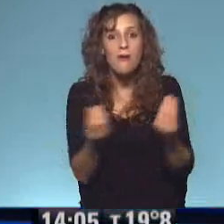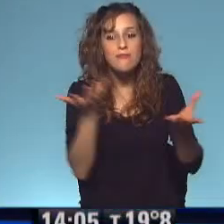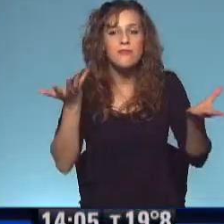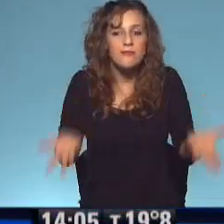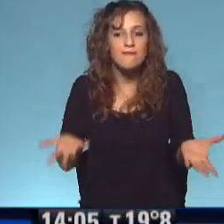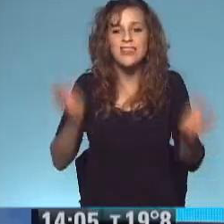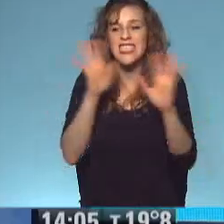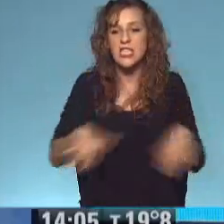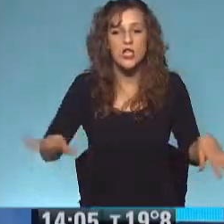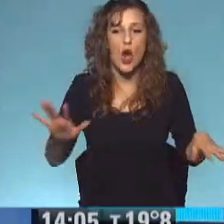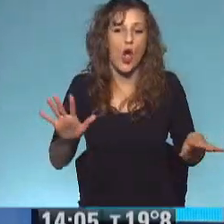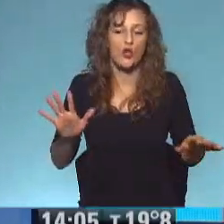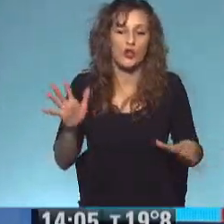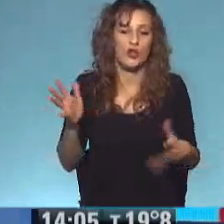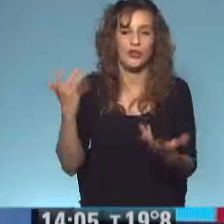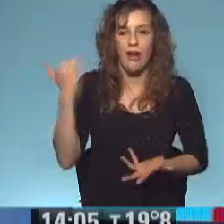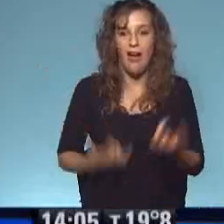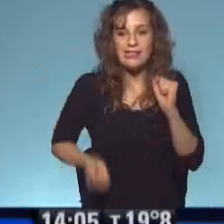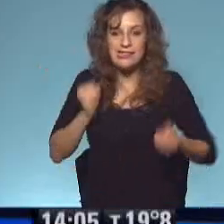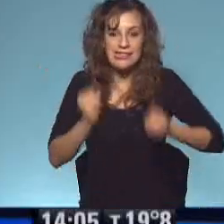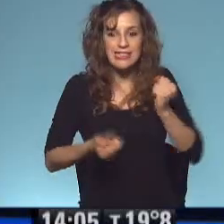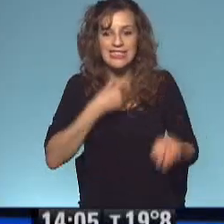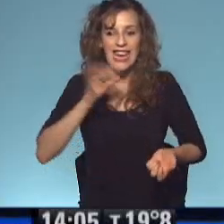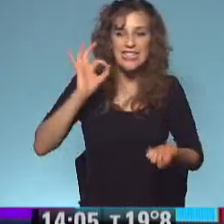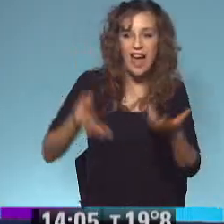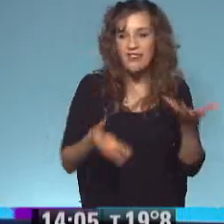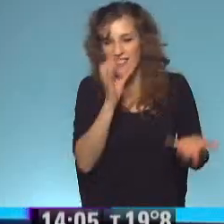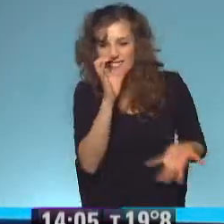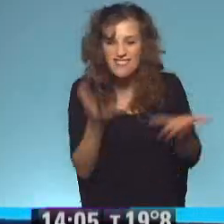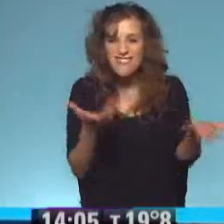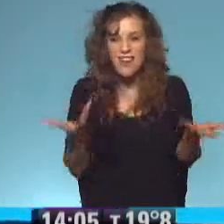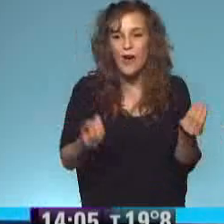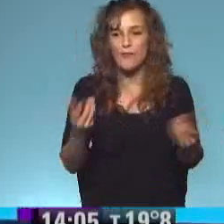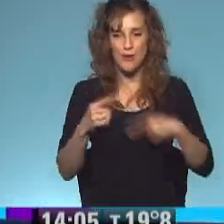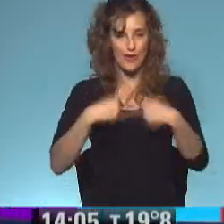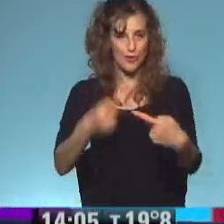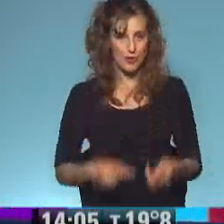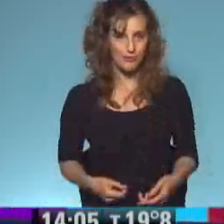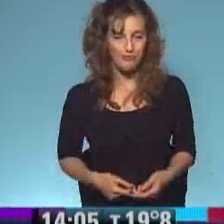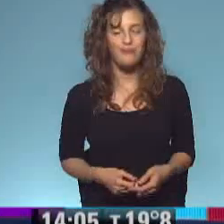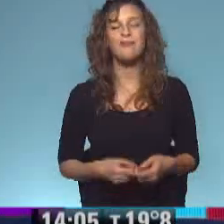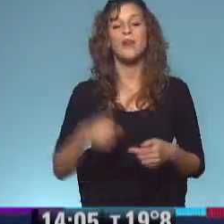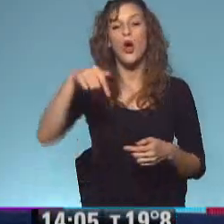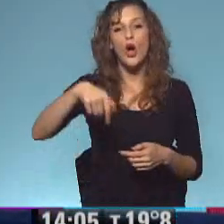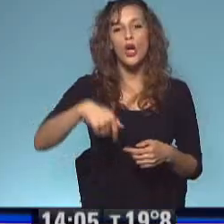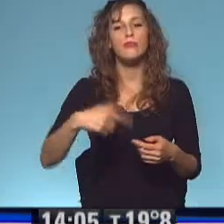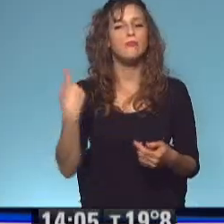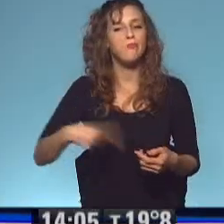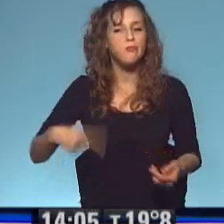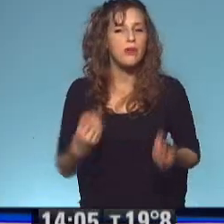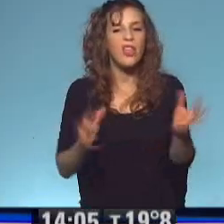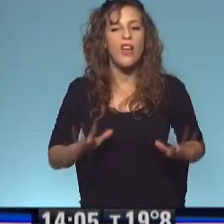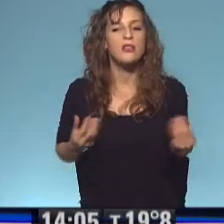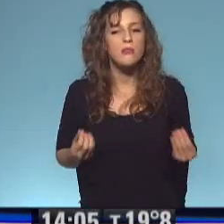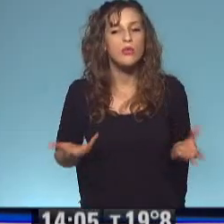chicas que quieren saber qué pasa con esta historia de amor. Vamos a saber hoy. Esas cartas. Bueno, ¿qué tenemos que preparar para la clase de